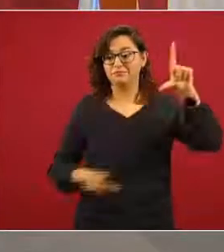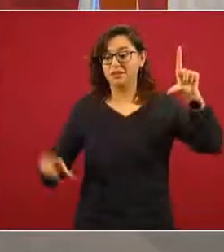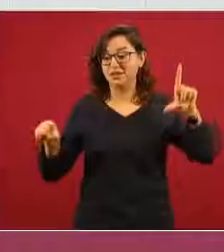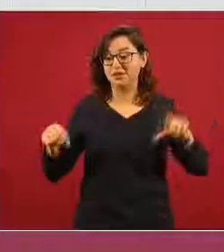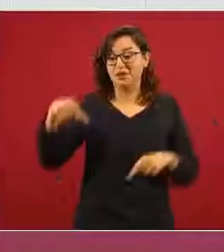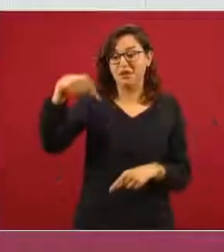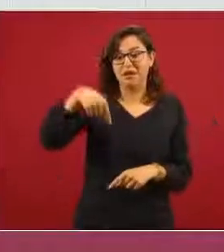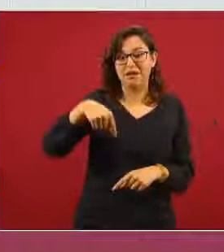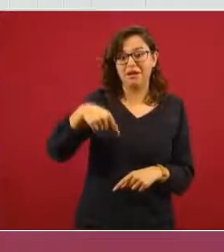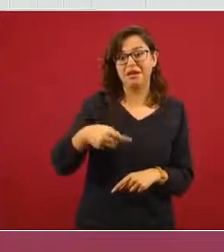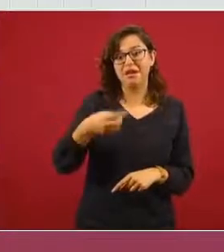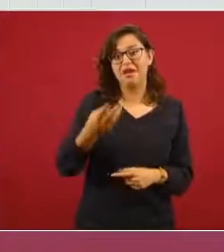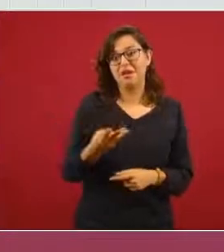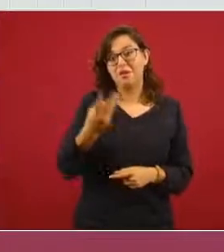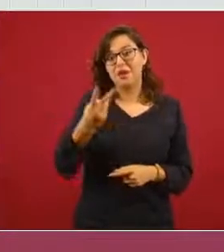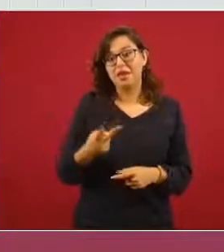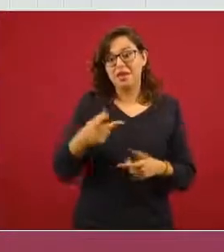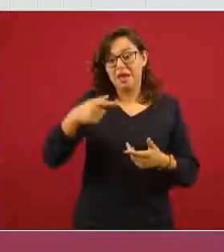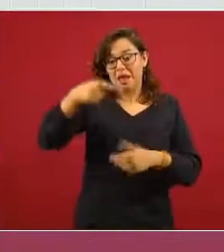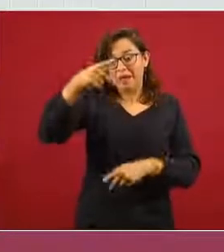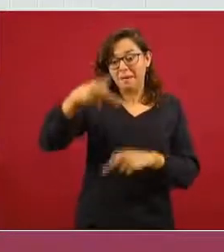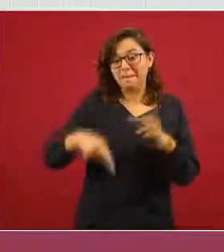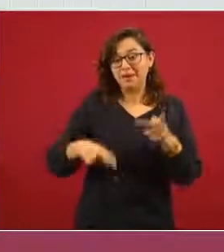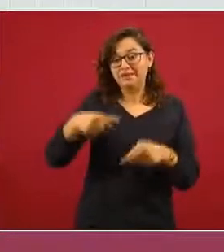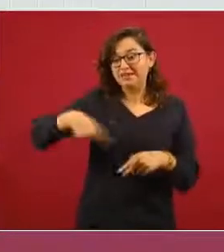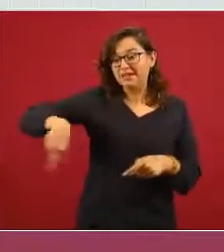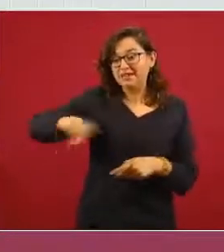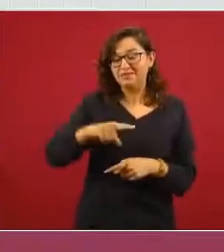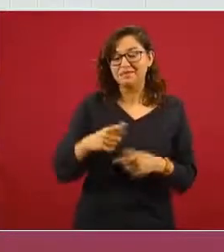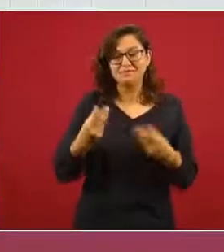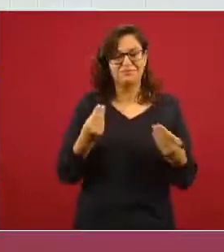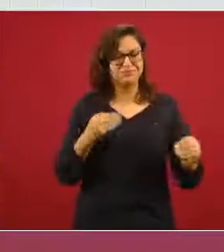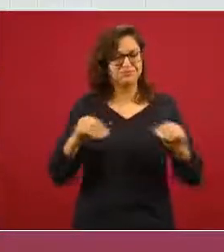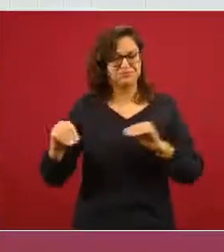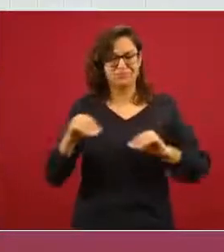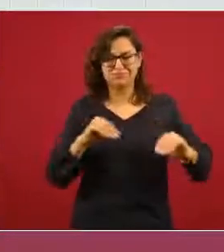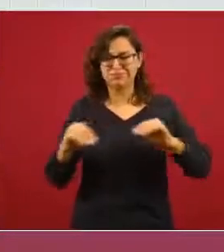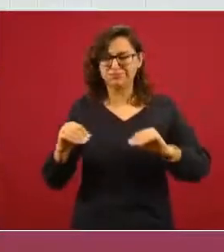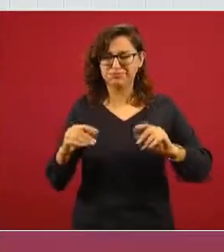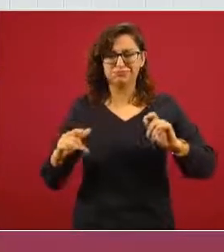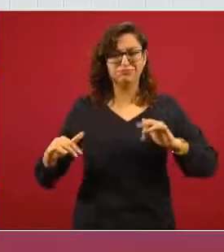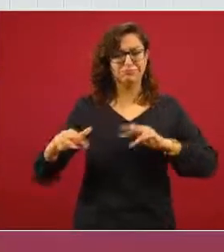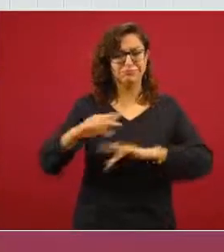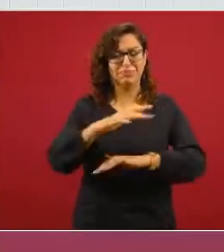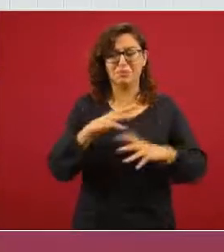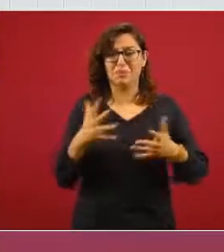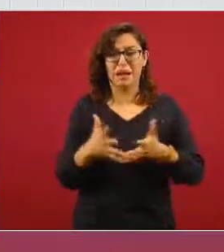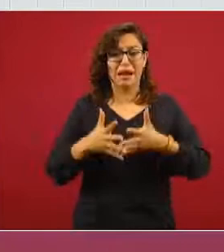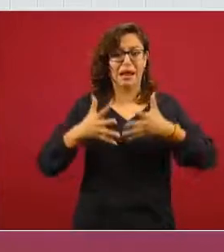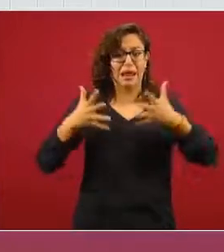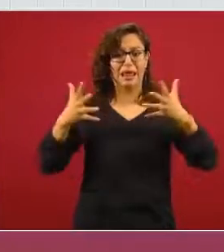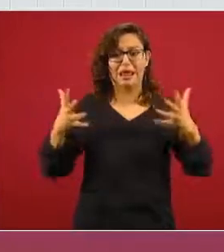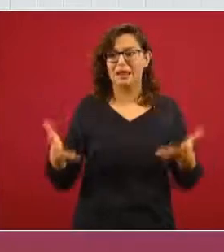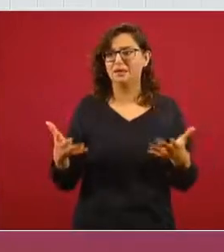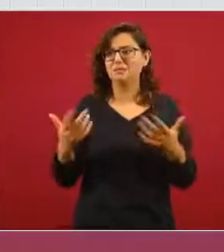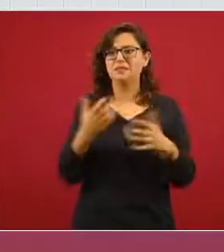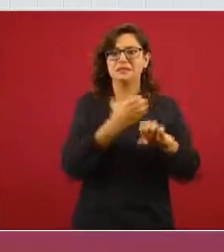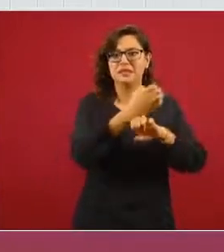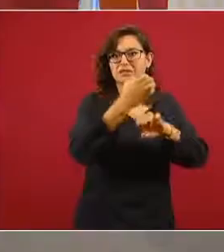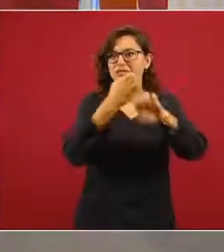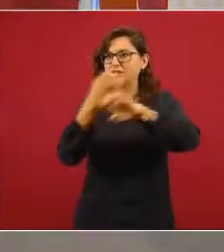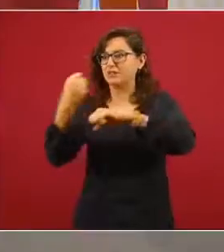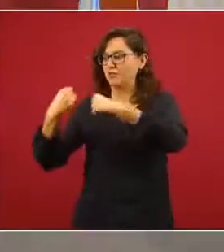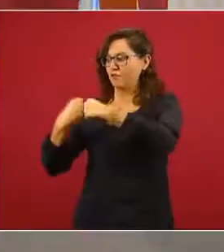con una enorme movilidad de al menos 7 entidades federativas que conforman la megalópolis. Y eso hace muy difícil el control